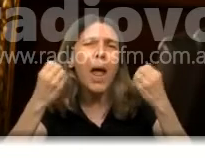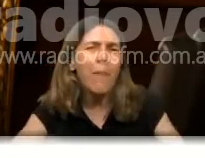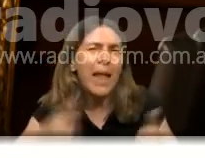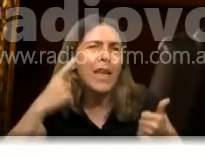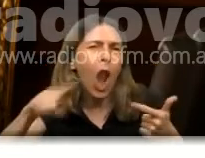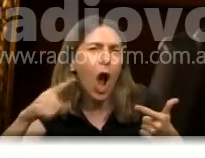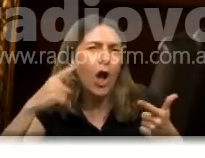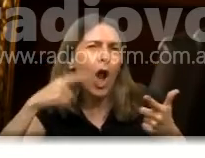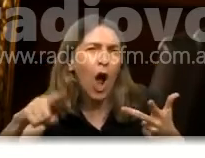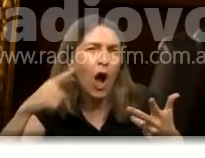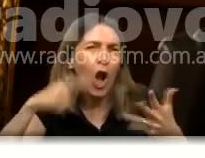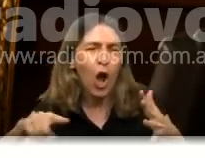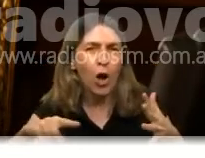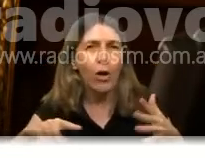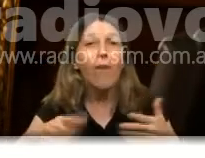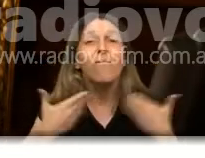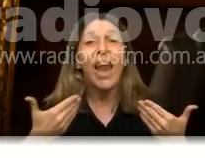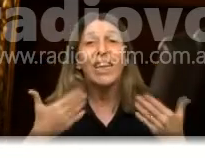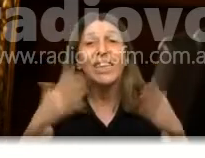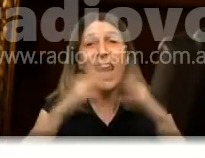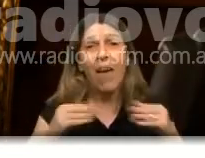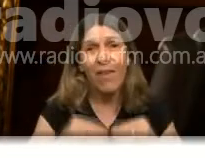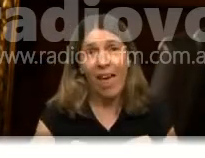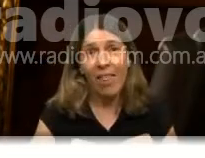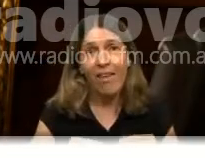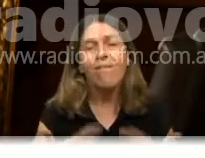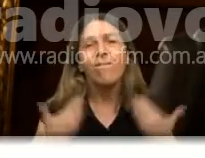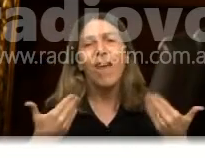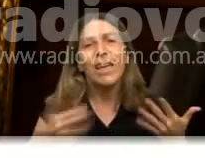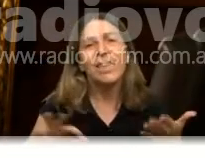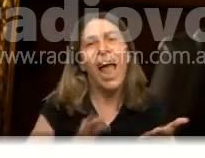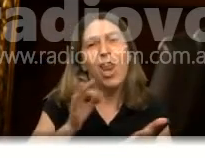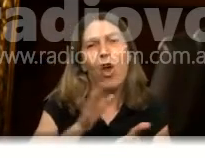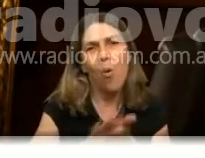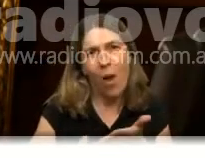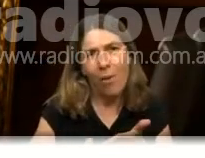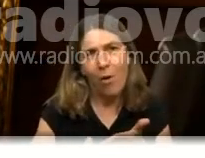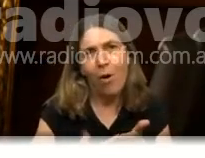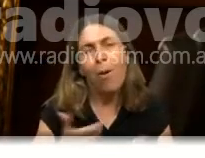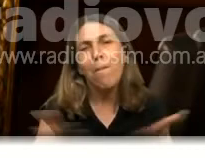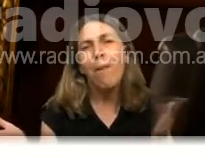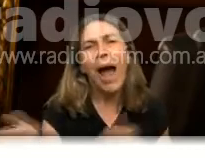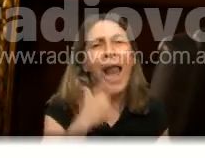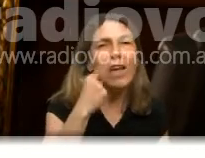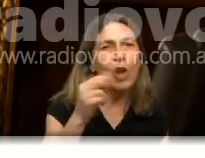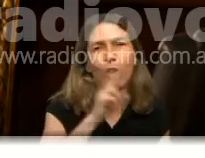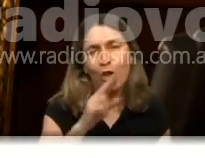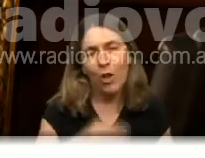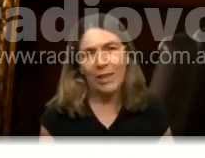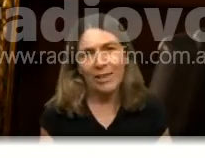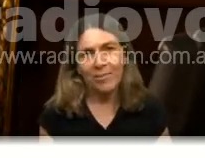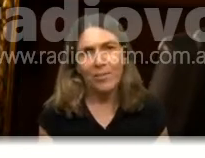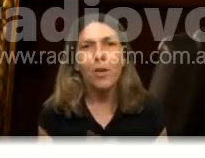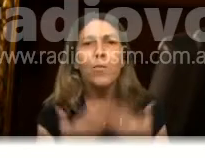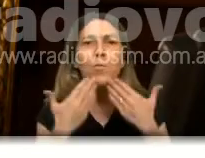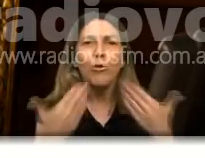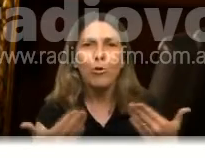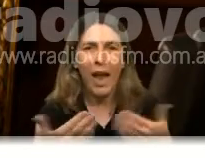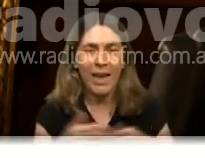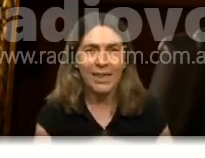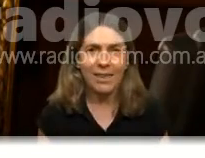realidad feliz navidad feliz año nuevo para todos y para todas muchas